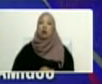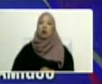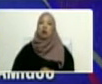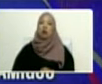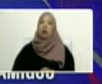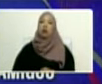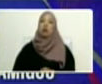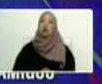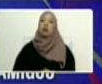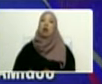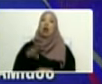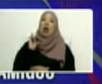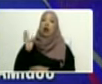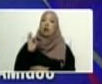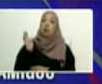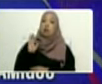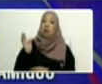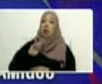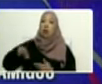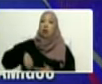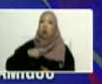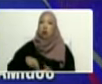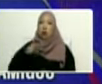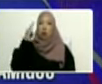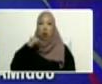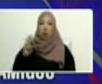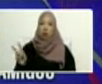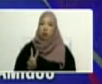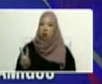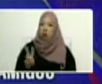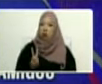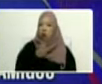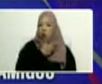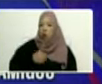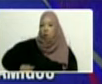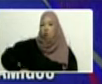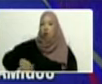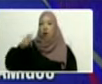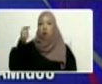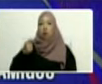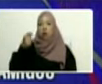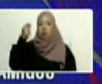La Asamblea Nacional de la República Bolivariana de Venezuela. Nuestro poder legislativo.